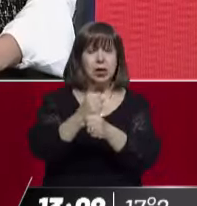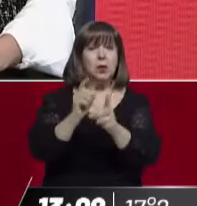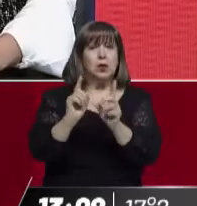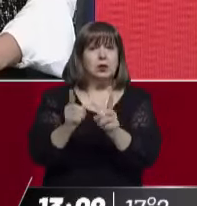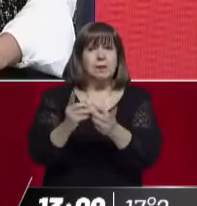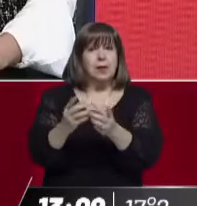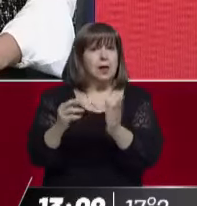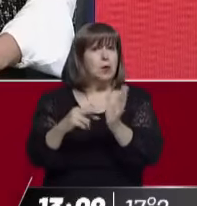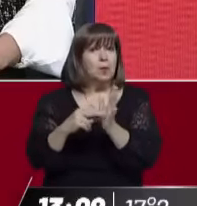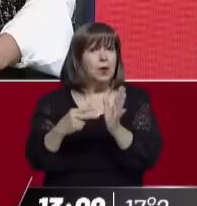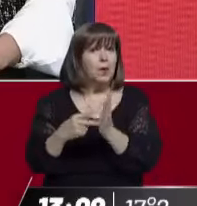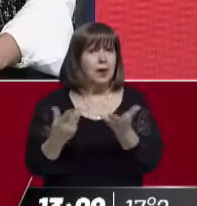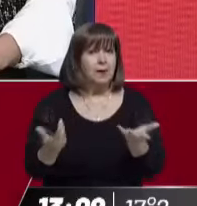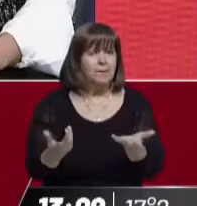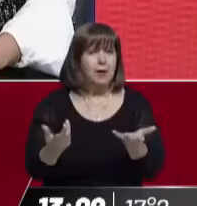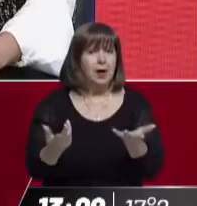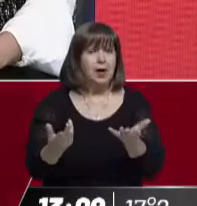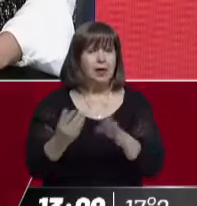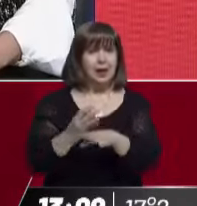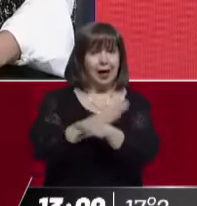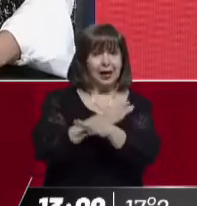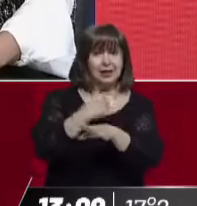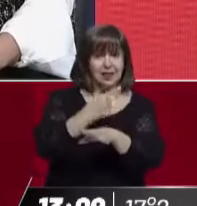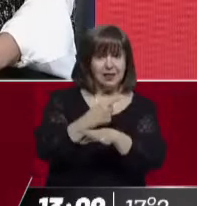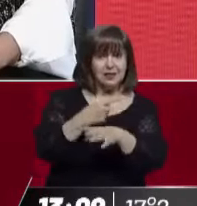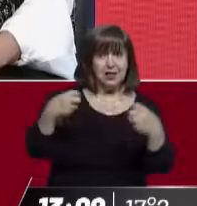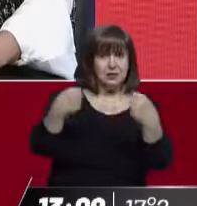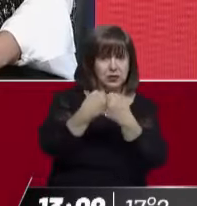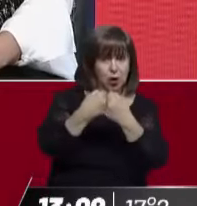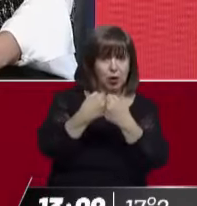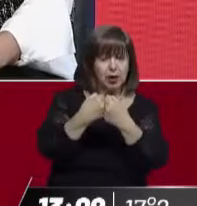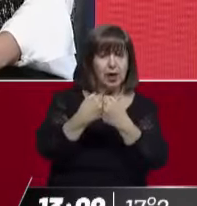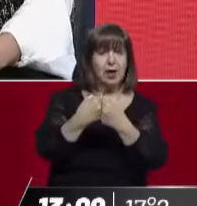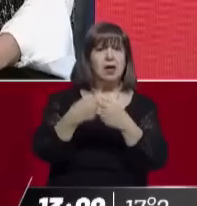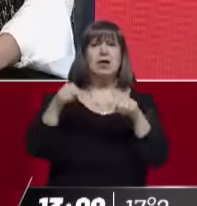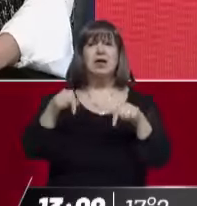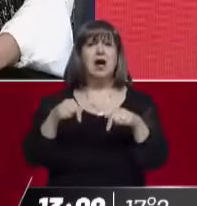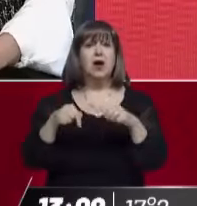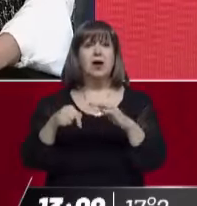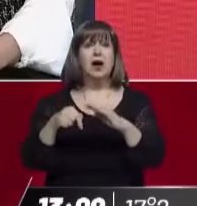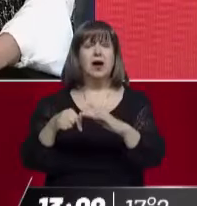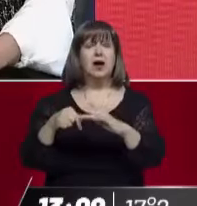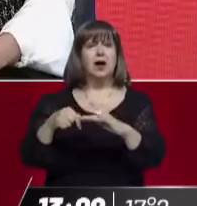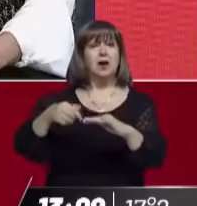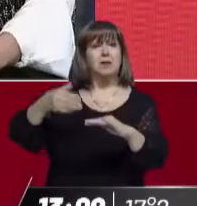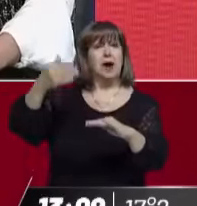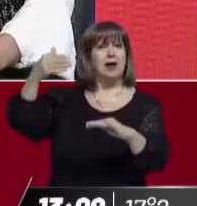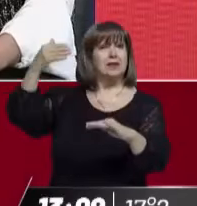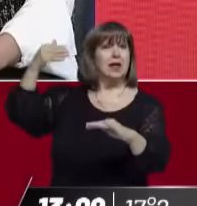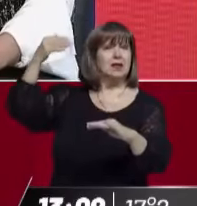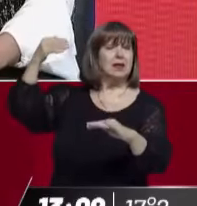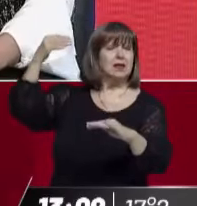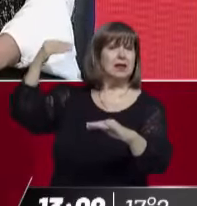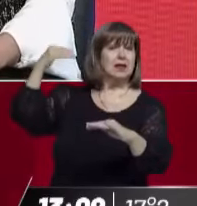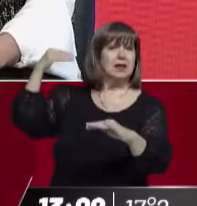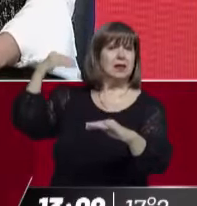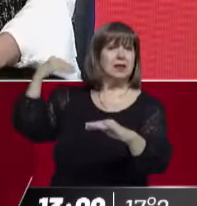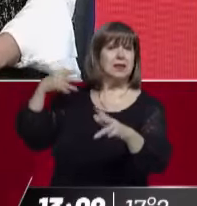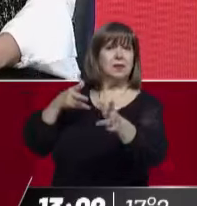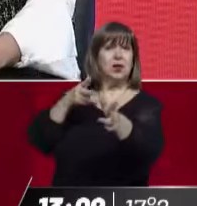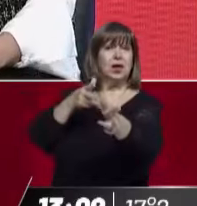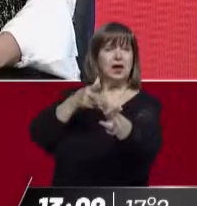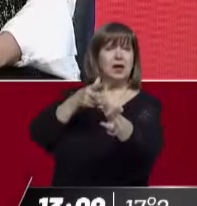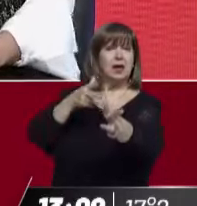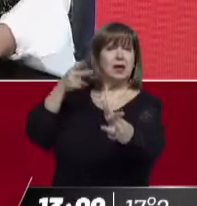Cuando ocurría este choque que recién acabamos de ver de este colectivo, de esta empresa, unos metros más atrás de los autos que estaban frenados en el